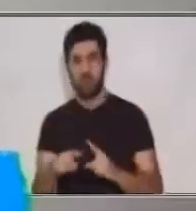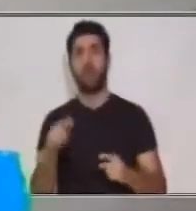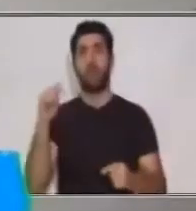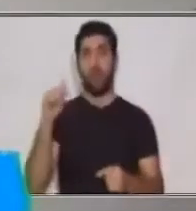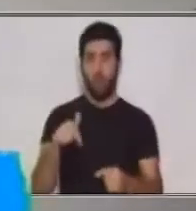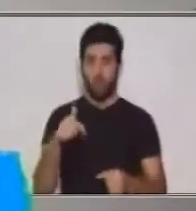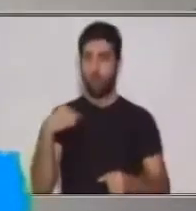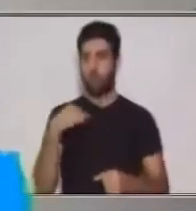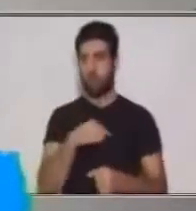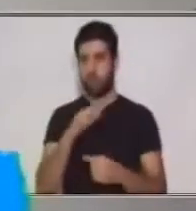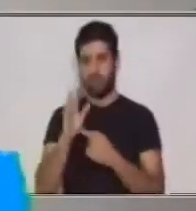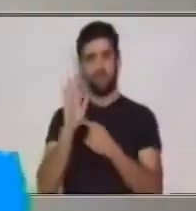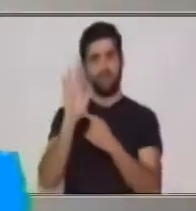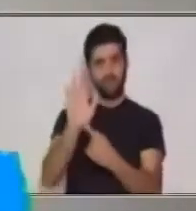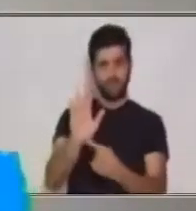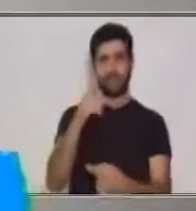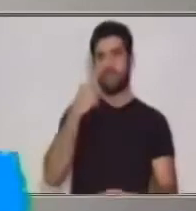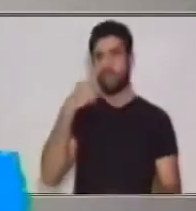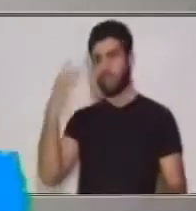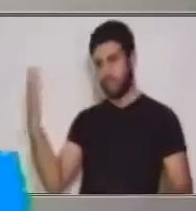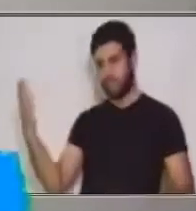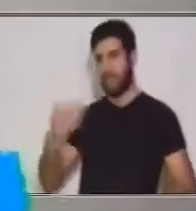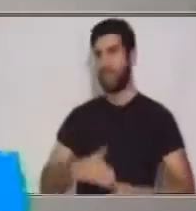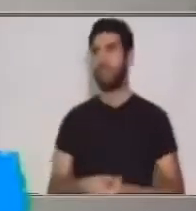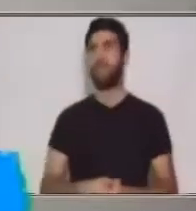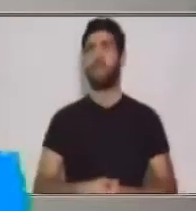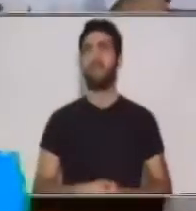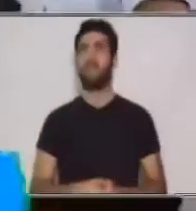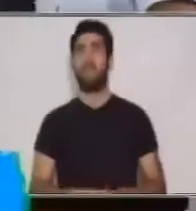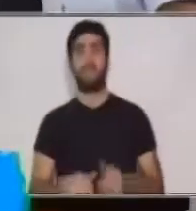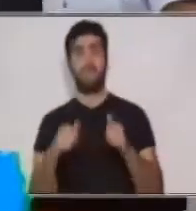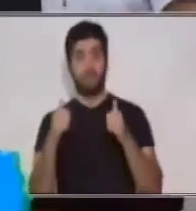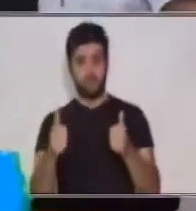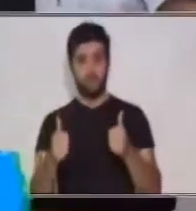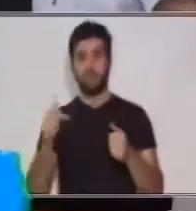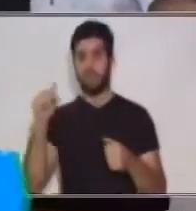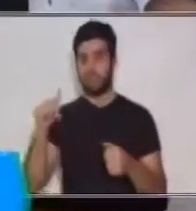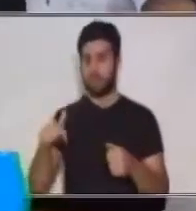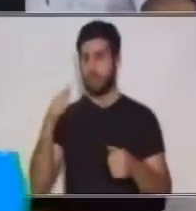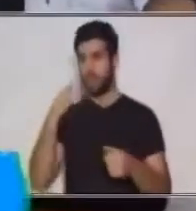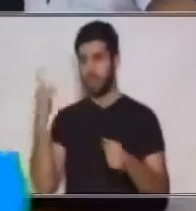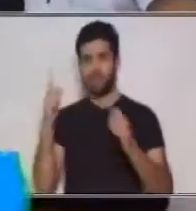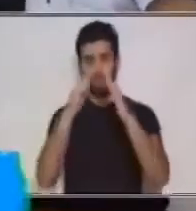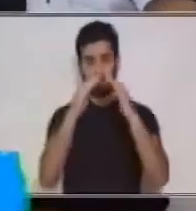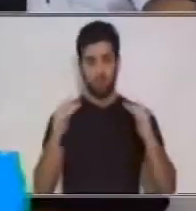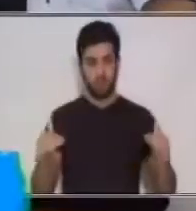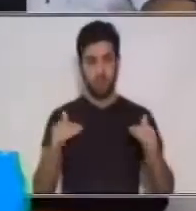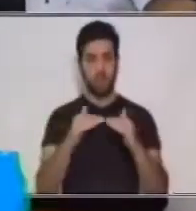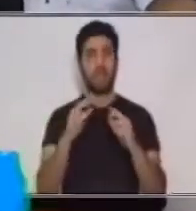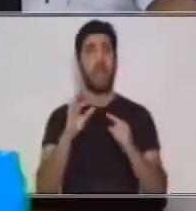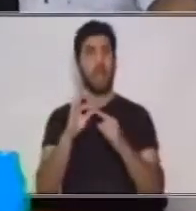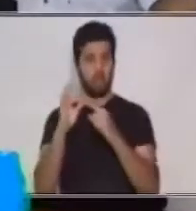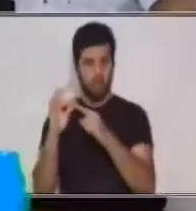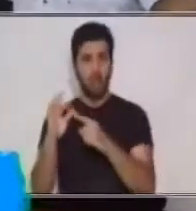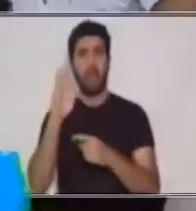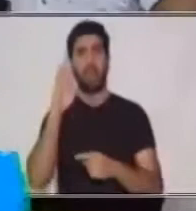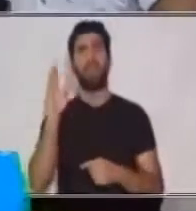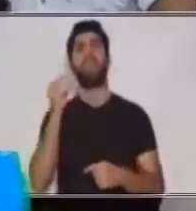traigo algunos triángulos. Muy bien, pero estos triángulos son especiales, ya que hoy vamos a estar trabajando la